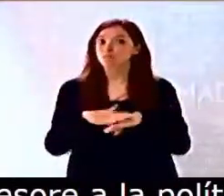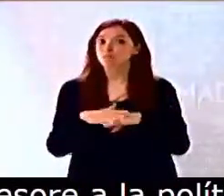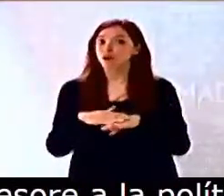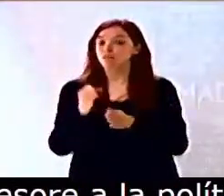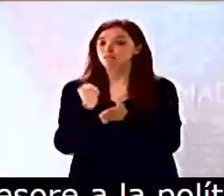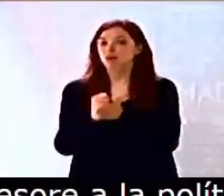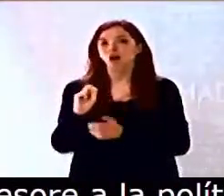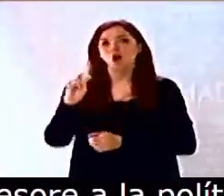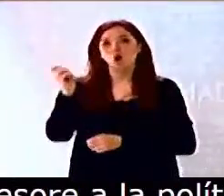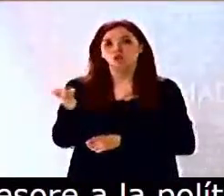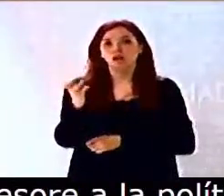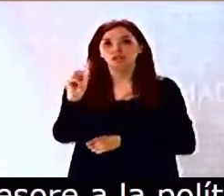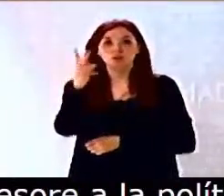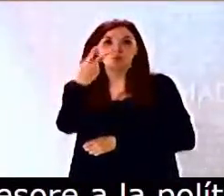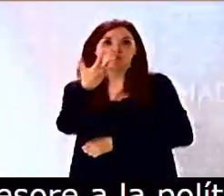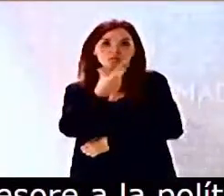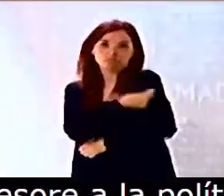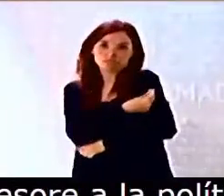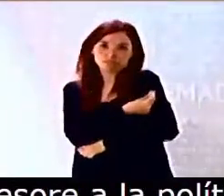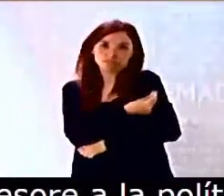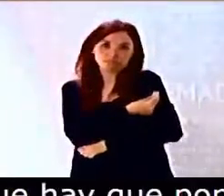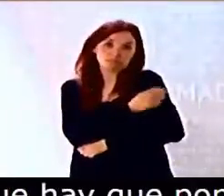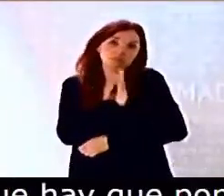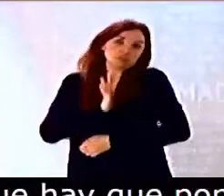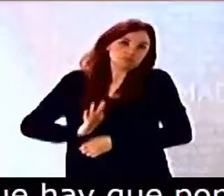es que hay que poner segunda dosis.